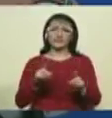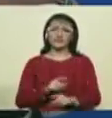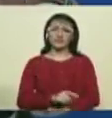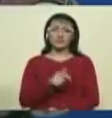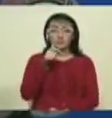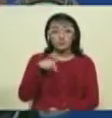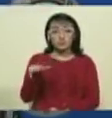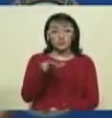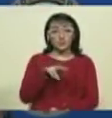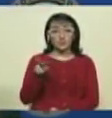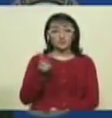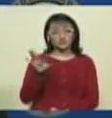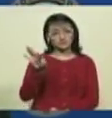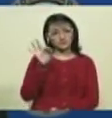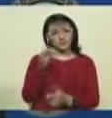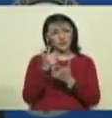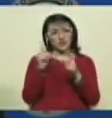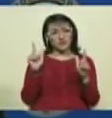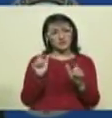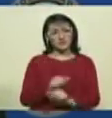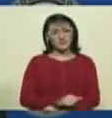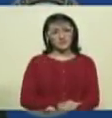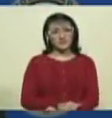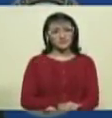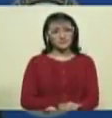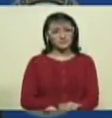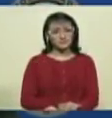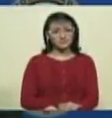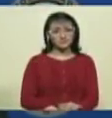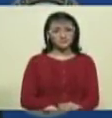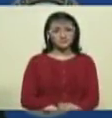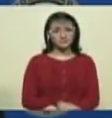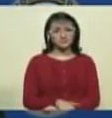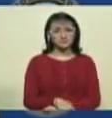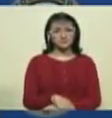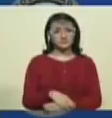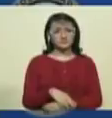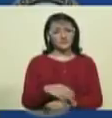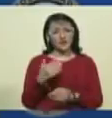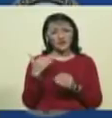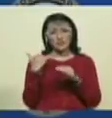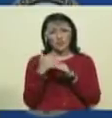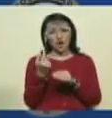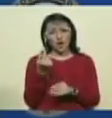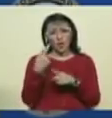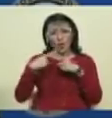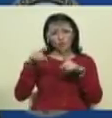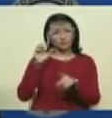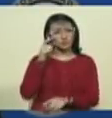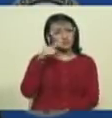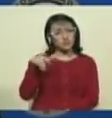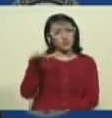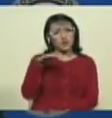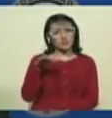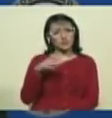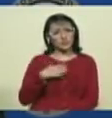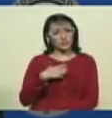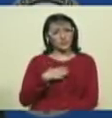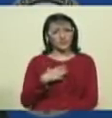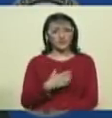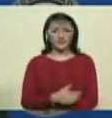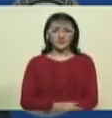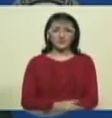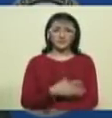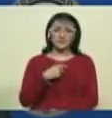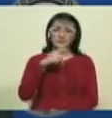pueblo venezolano escogió libremente, eligió libremente, como ningún otro pueblo a veces tiene esa posibilidad de hacerlo. Y el